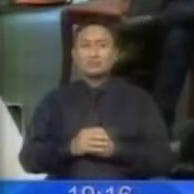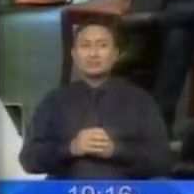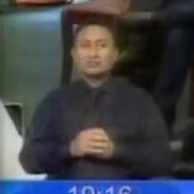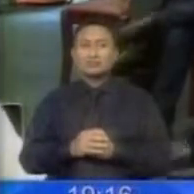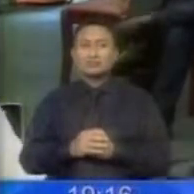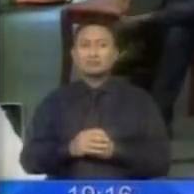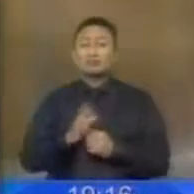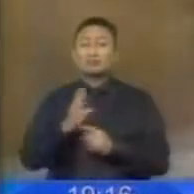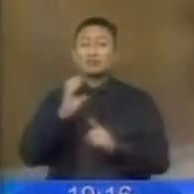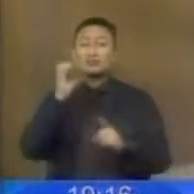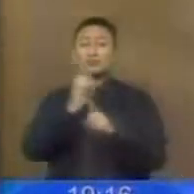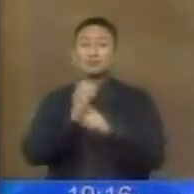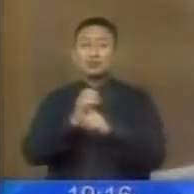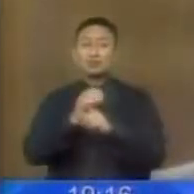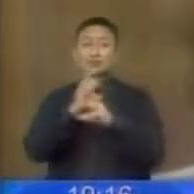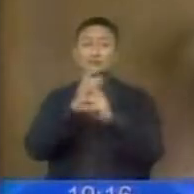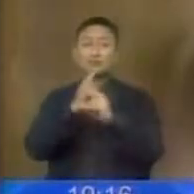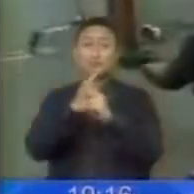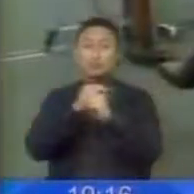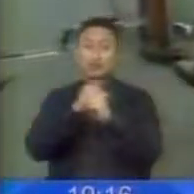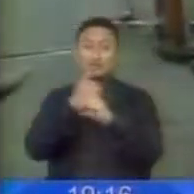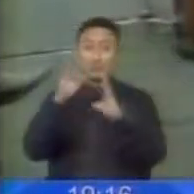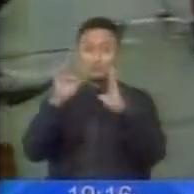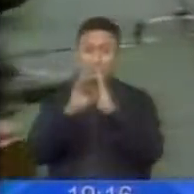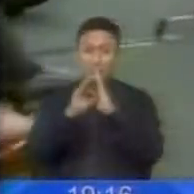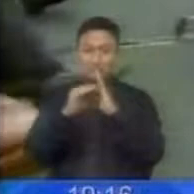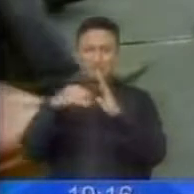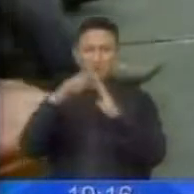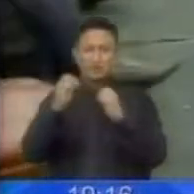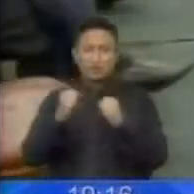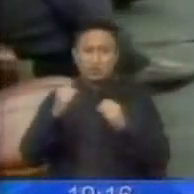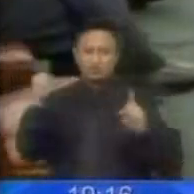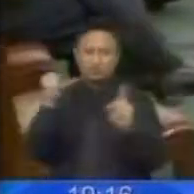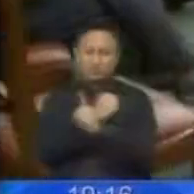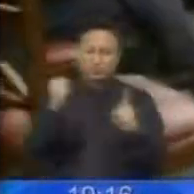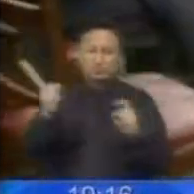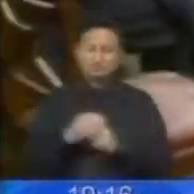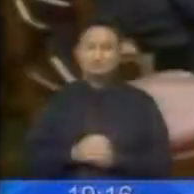violentos los ataques a través de redes sociales. Informó Carolina Basante.